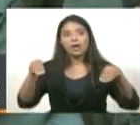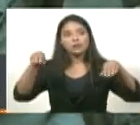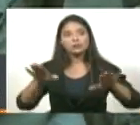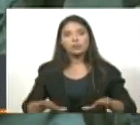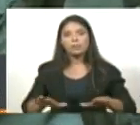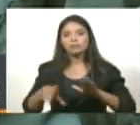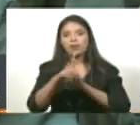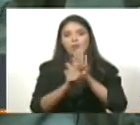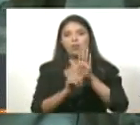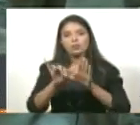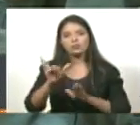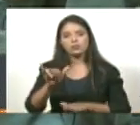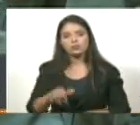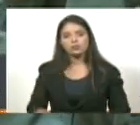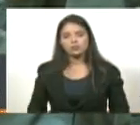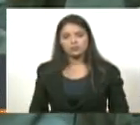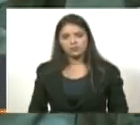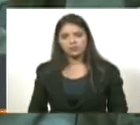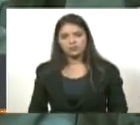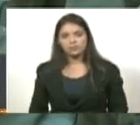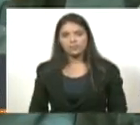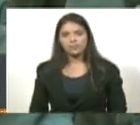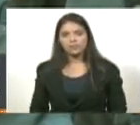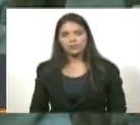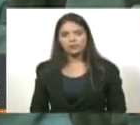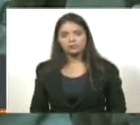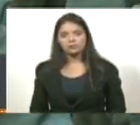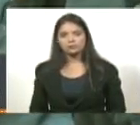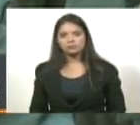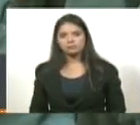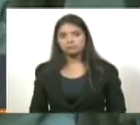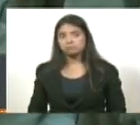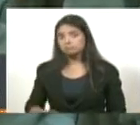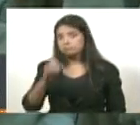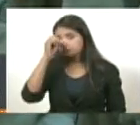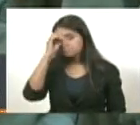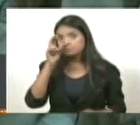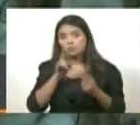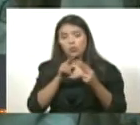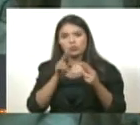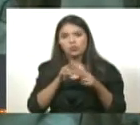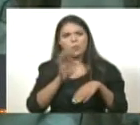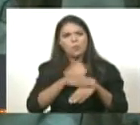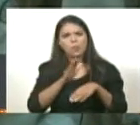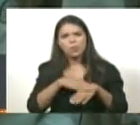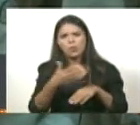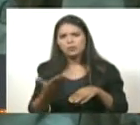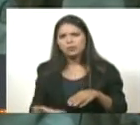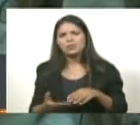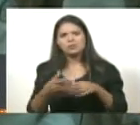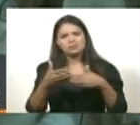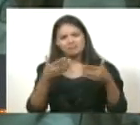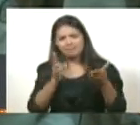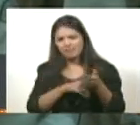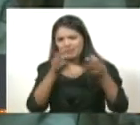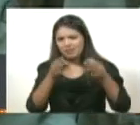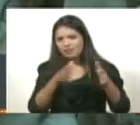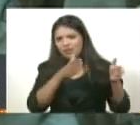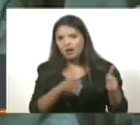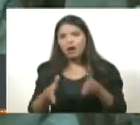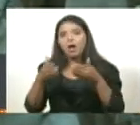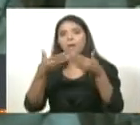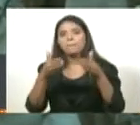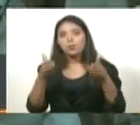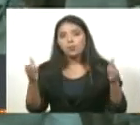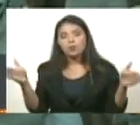la Asamblea Nacional Constituyente, ignorando la naturaleza jurídica y originaria